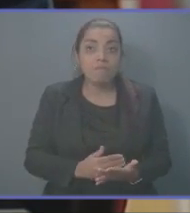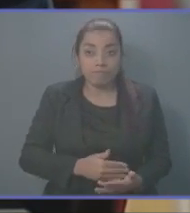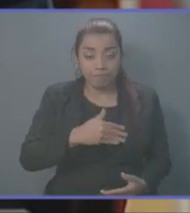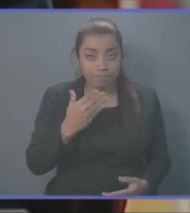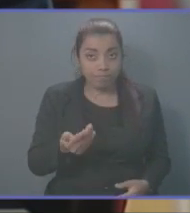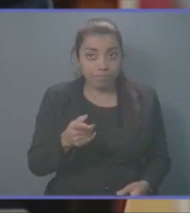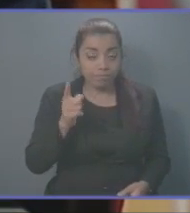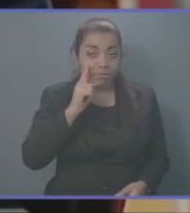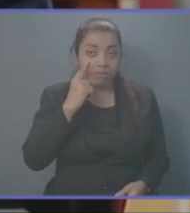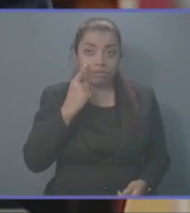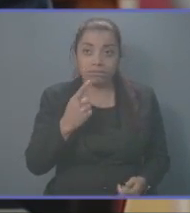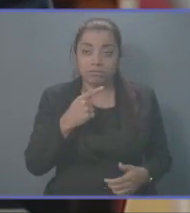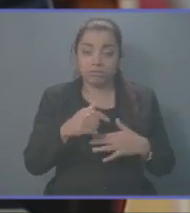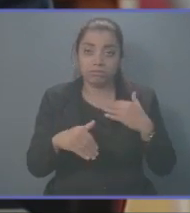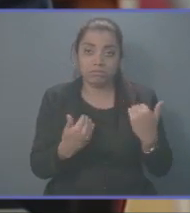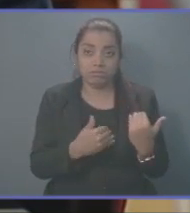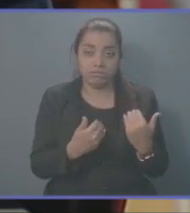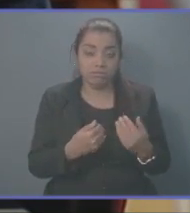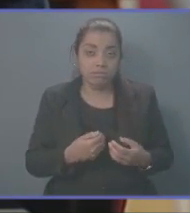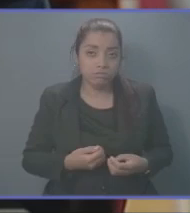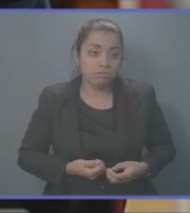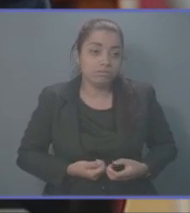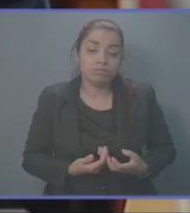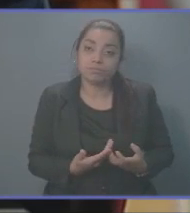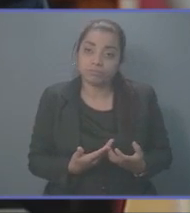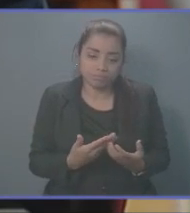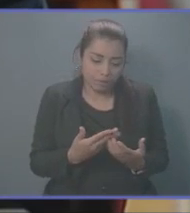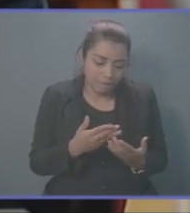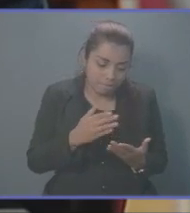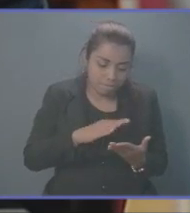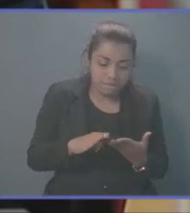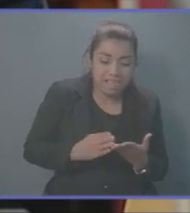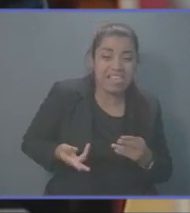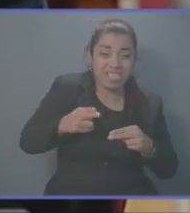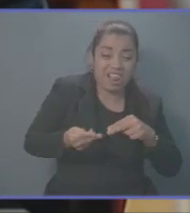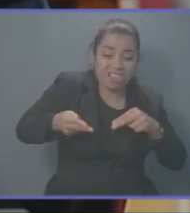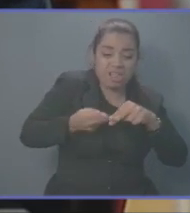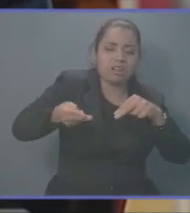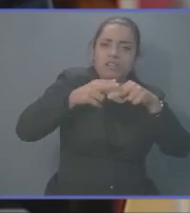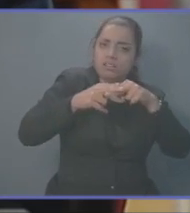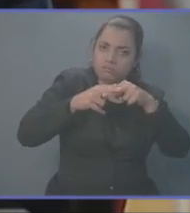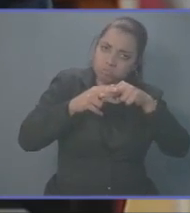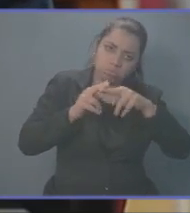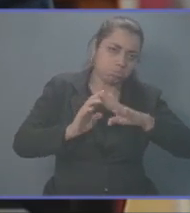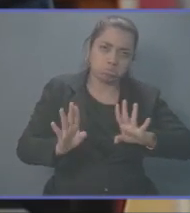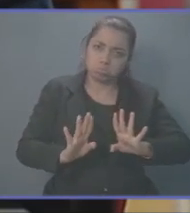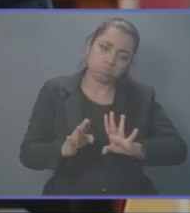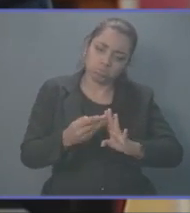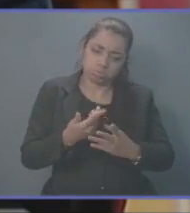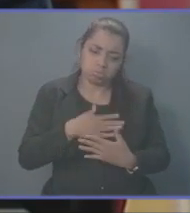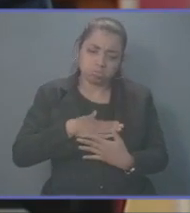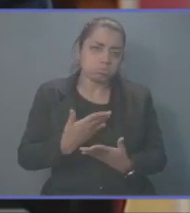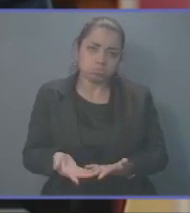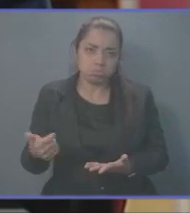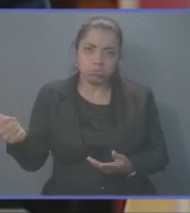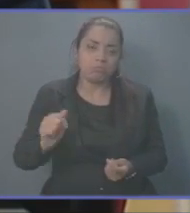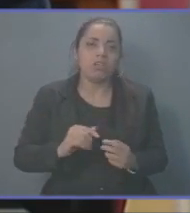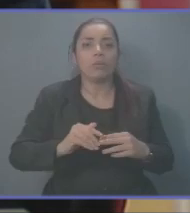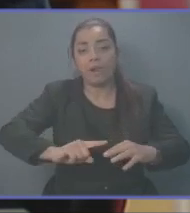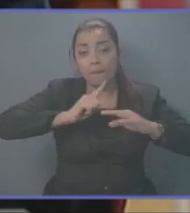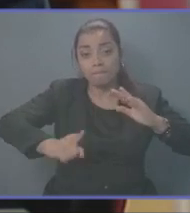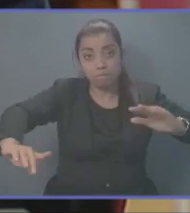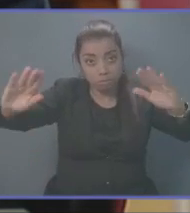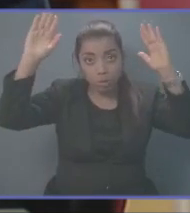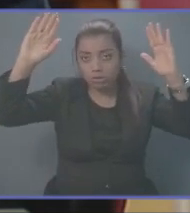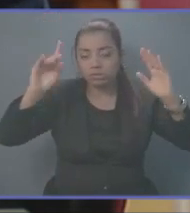no se encuentra firme, se dispensará el pago de intereses y recargos. Además, no se impondrán las multas